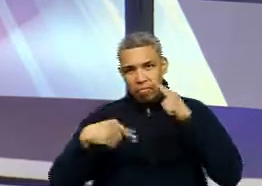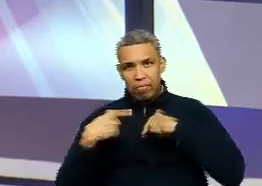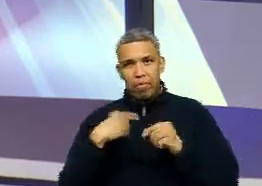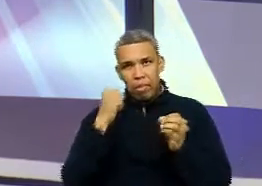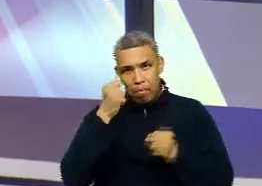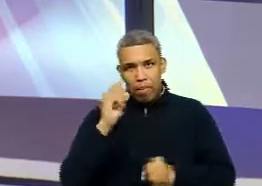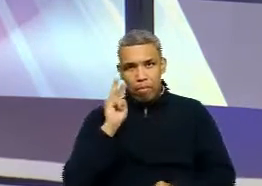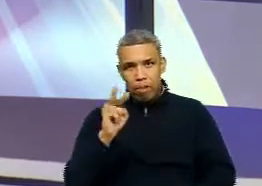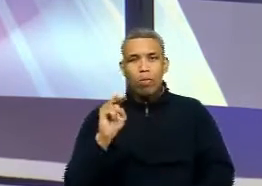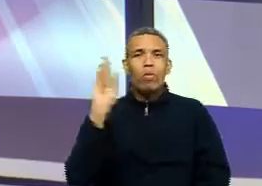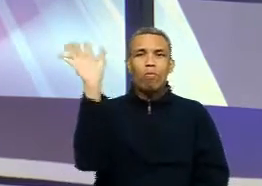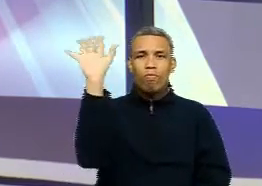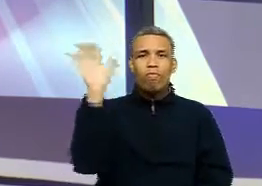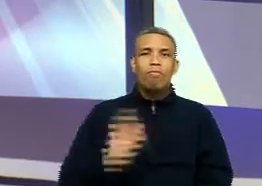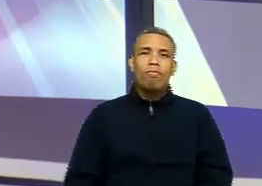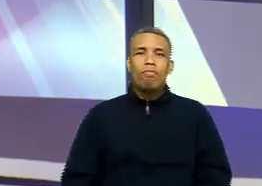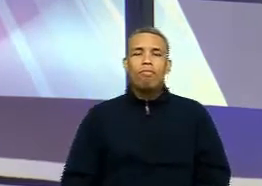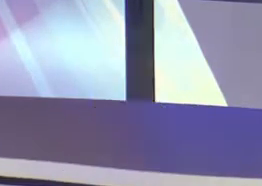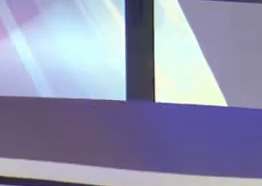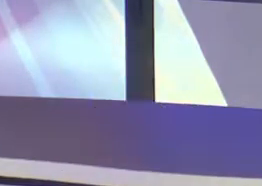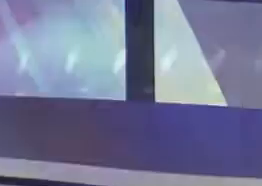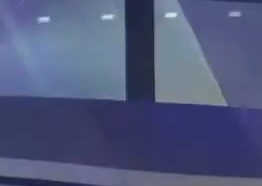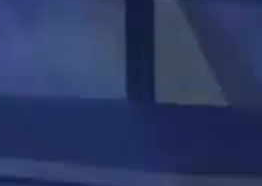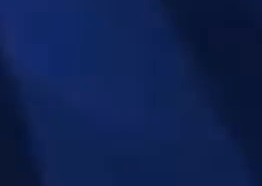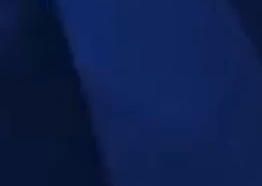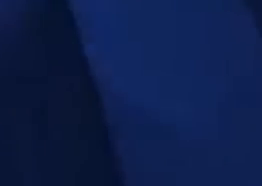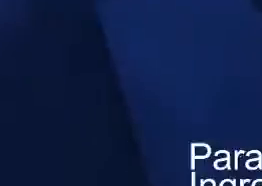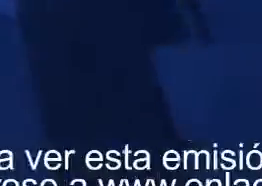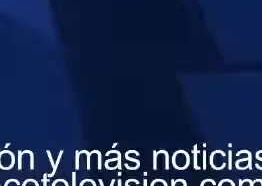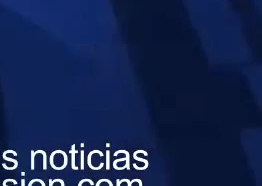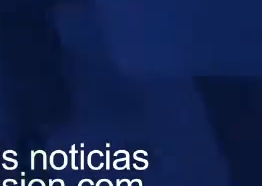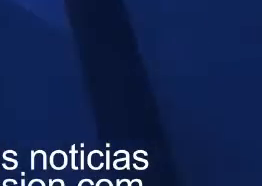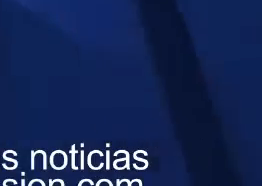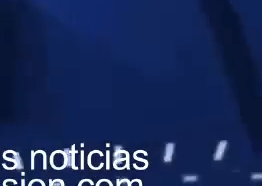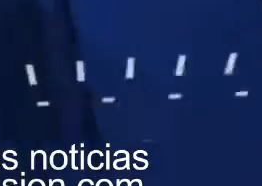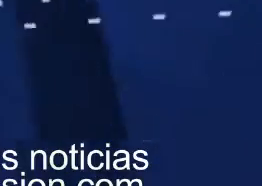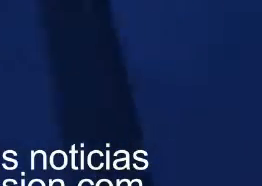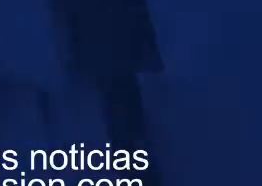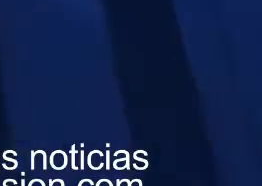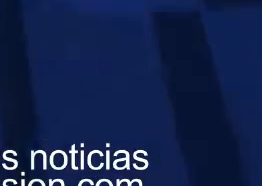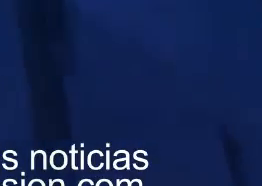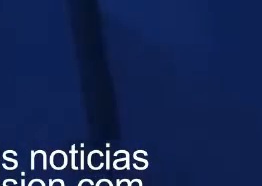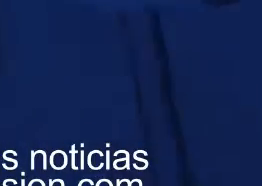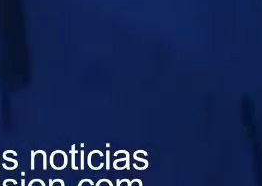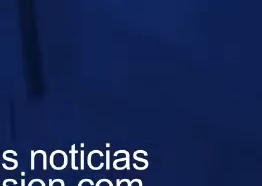lo que usted quiere ver. Feliz noche para todos.